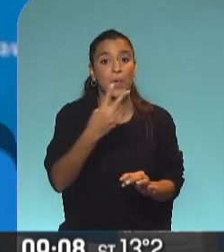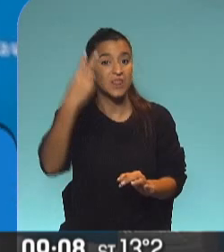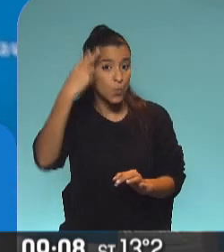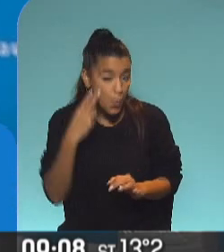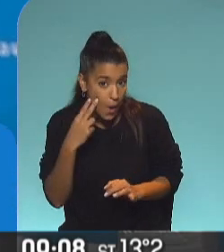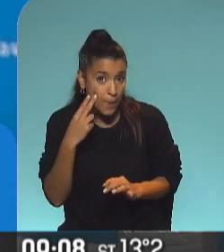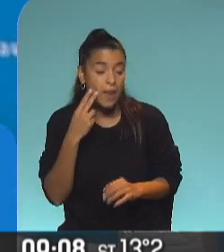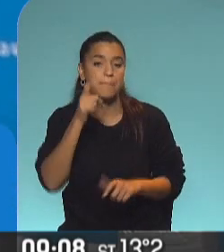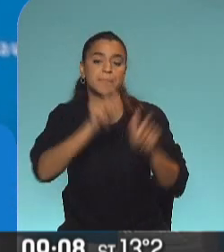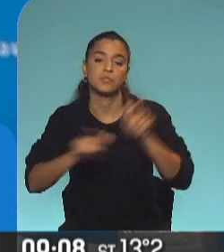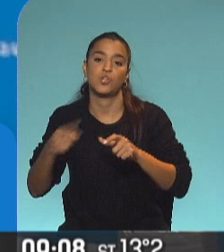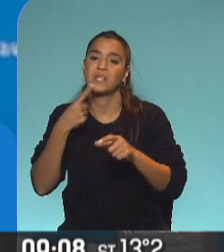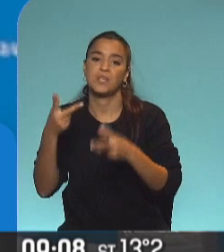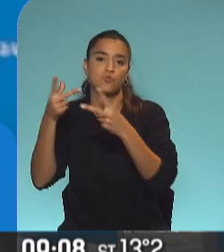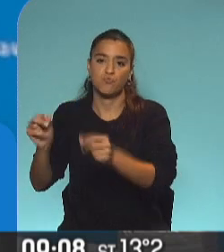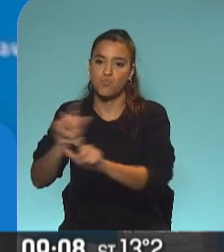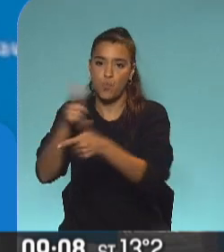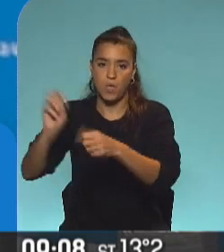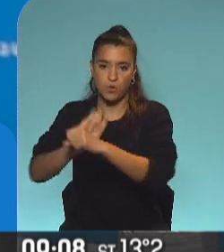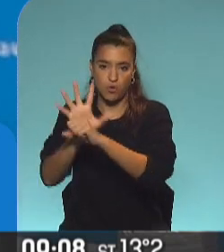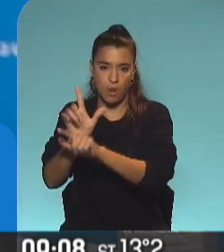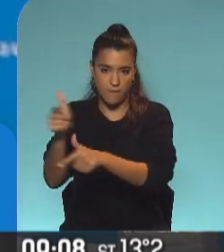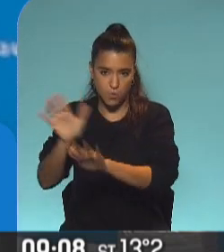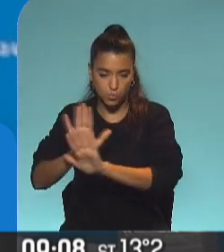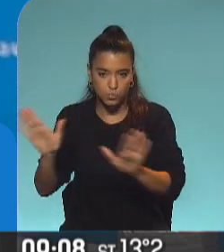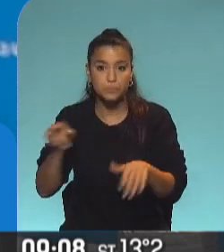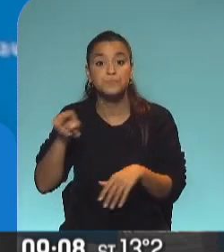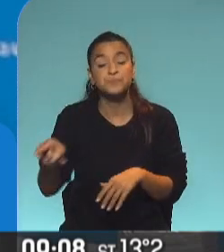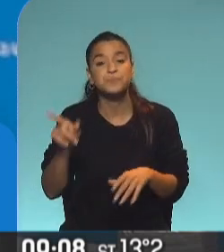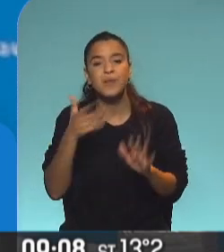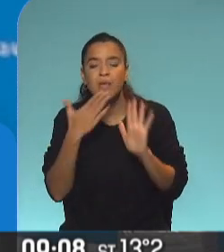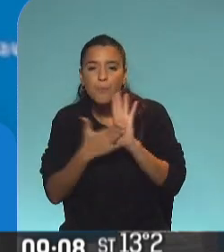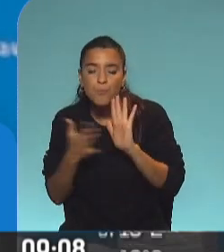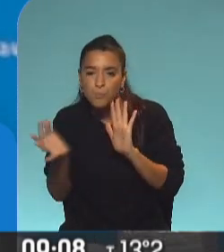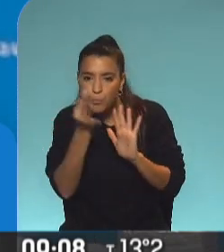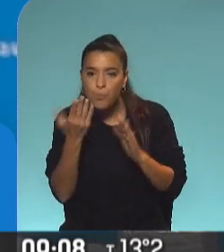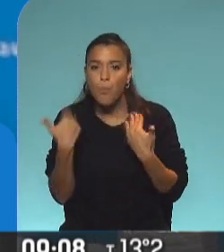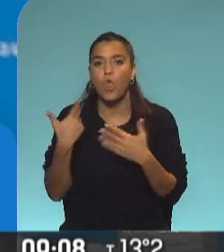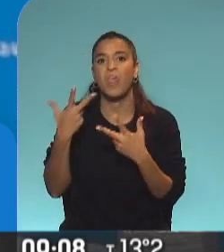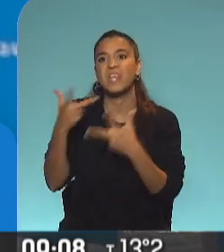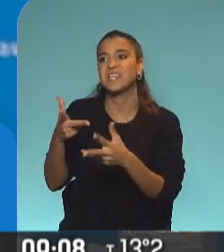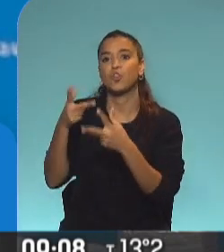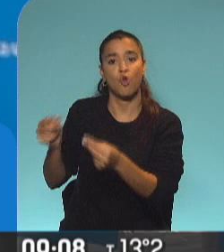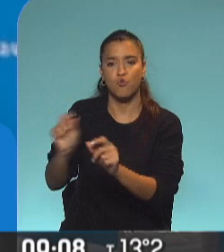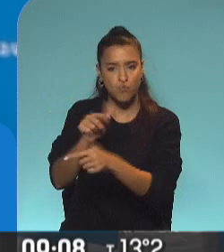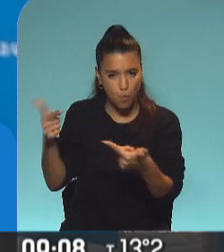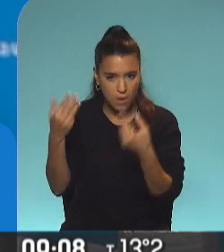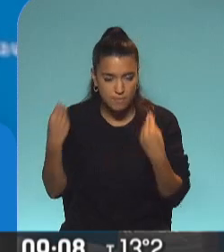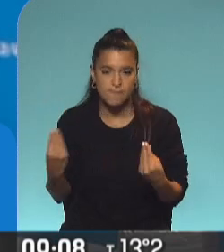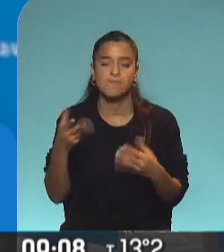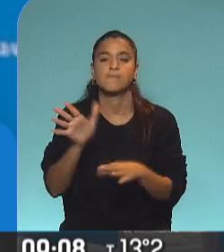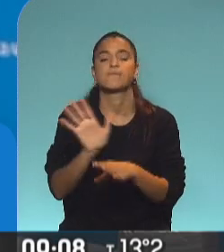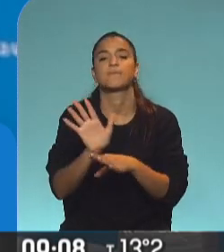197.629 han sido descartados como casos de coronavirus. Estos diagnósticos y el hecho de descartar los casos se hacen con